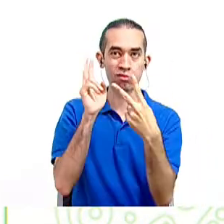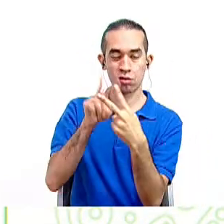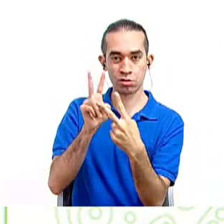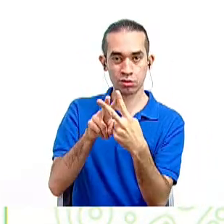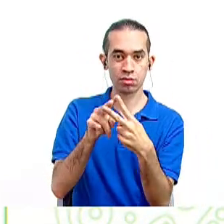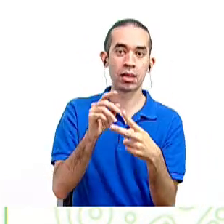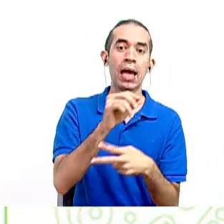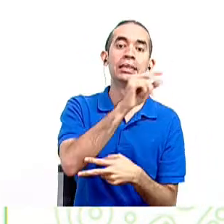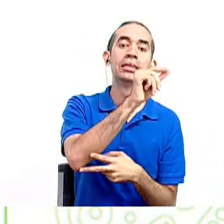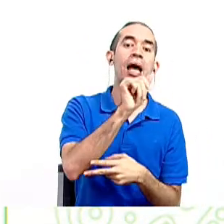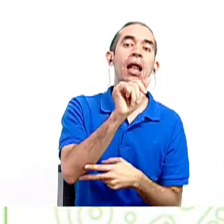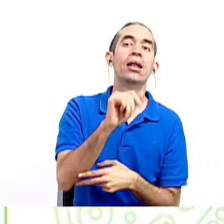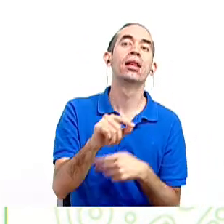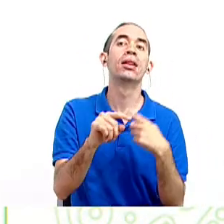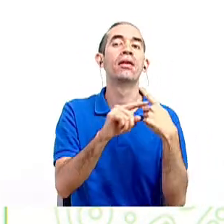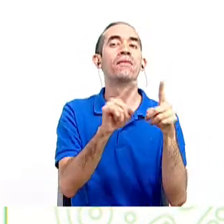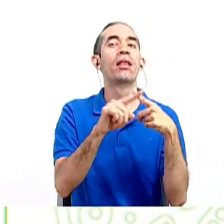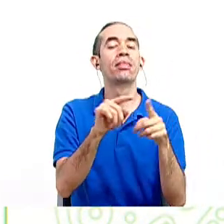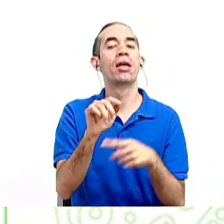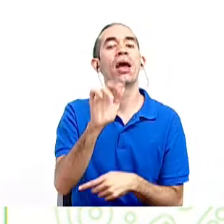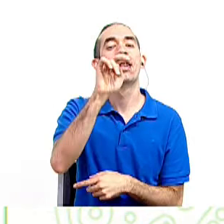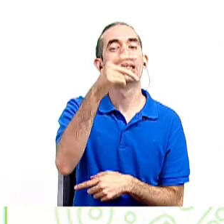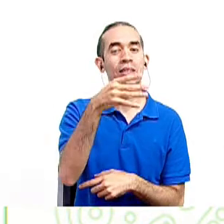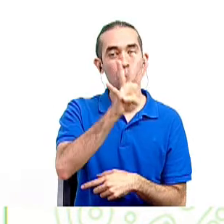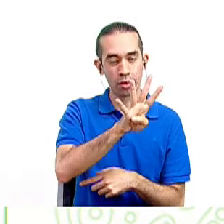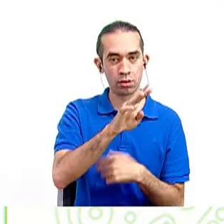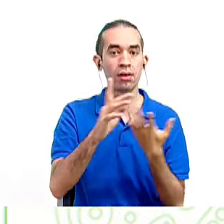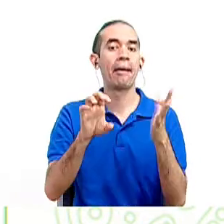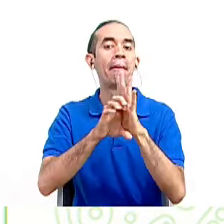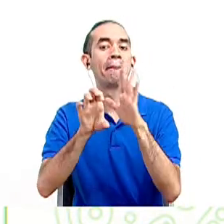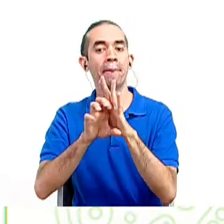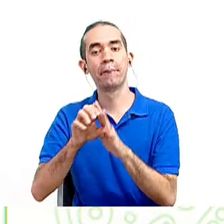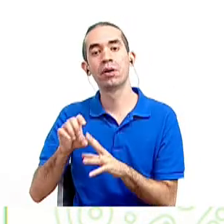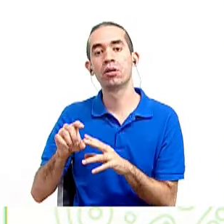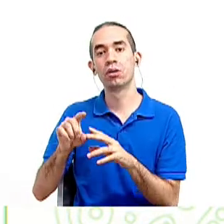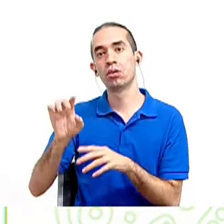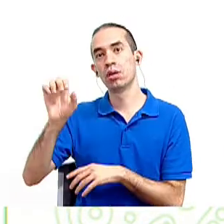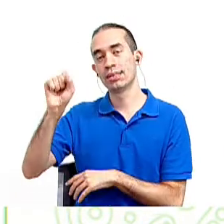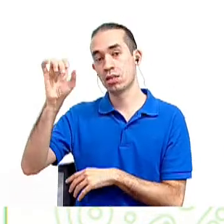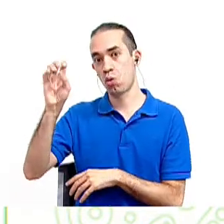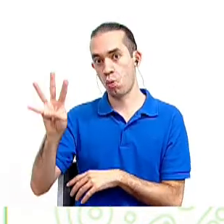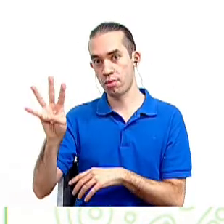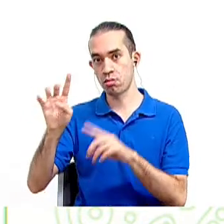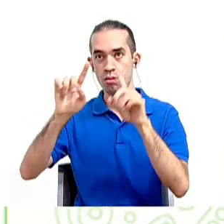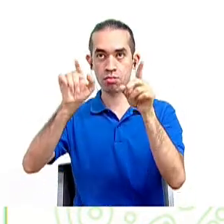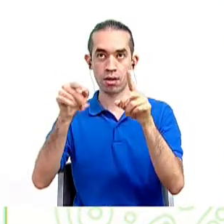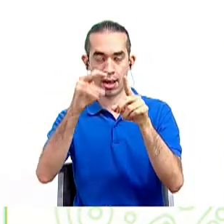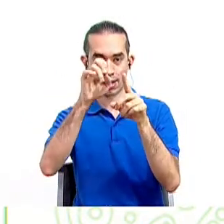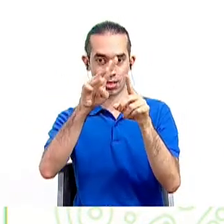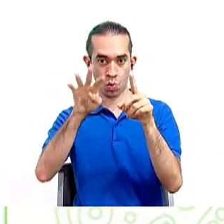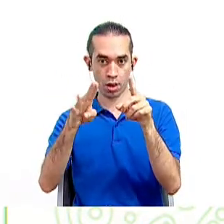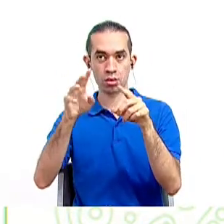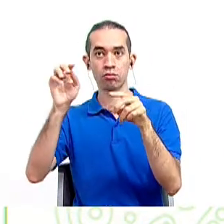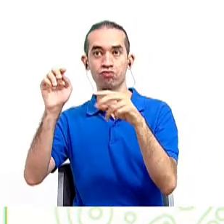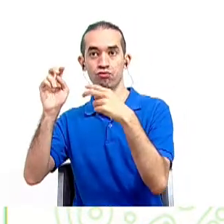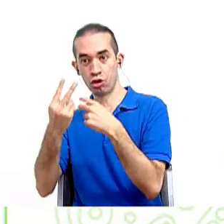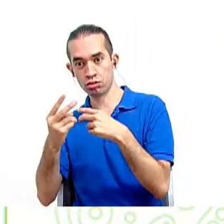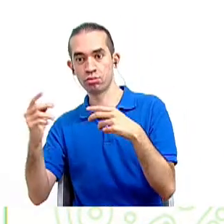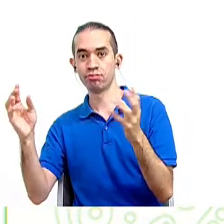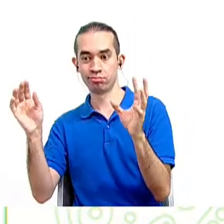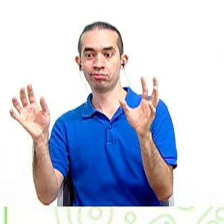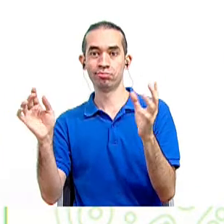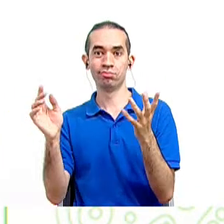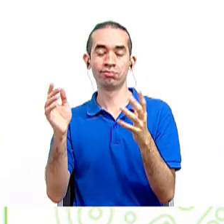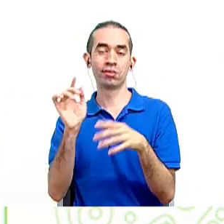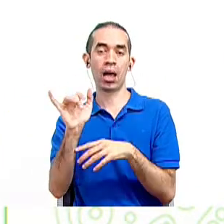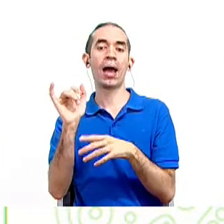sales de amonio. Un ejemplo de esto sería el sulfato de amonio, que en realidad es un compuesto que se utiliza